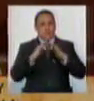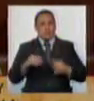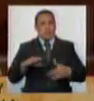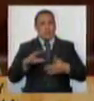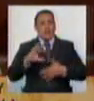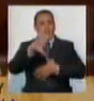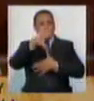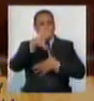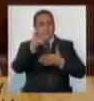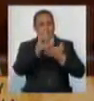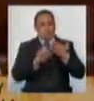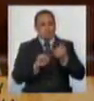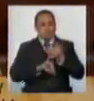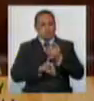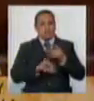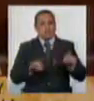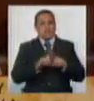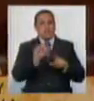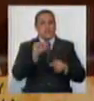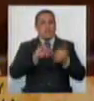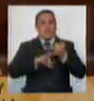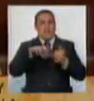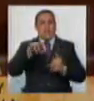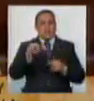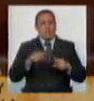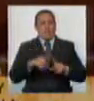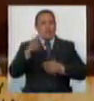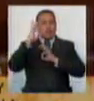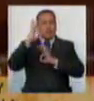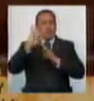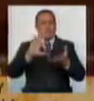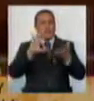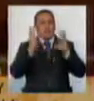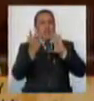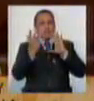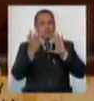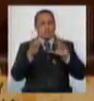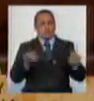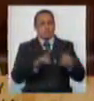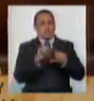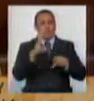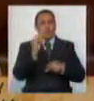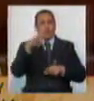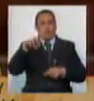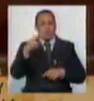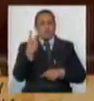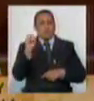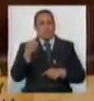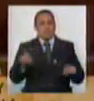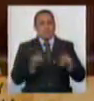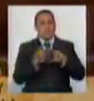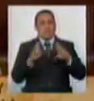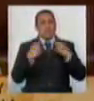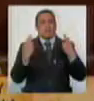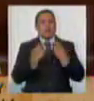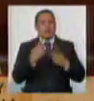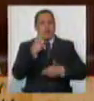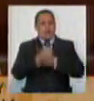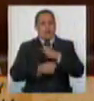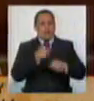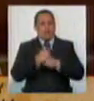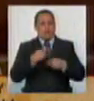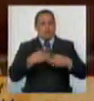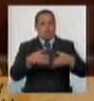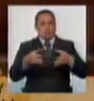del Sur Países Árabes ASPA, la Conferencia sobre el Cambio Climático COP20, la reunión anual del